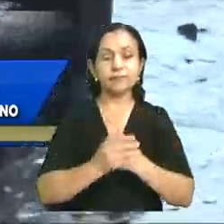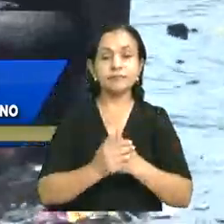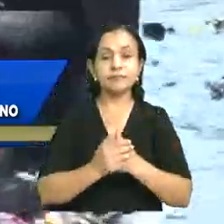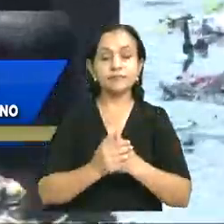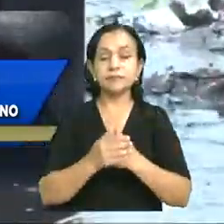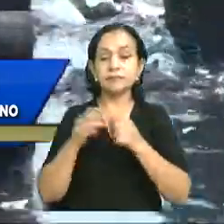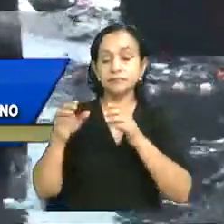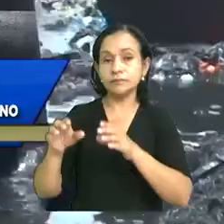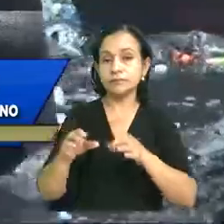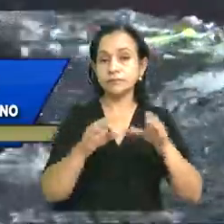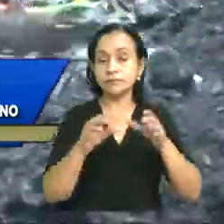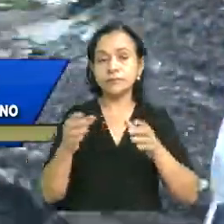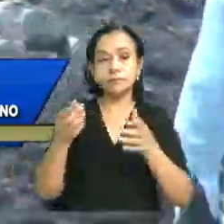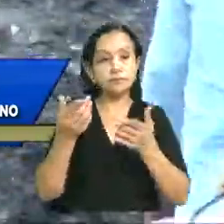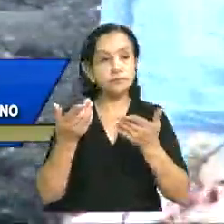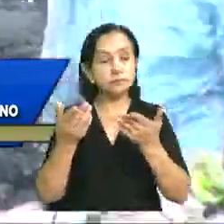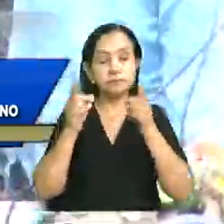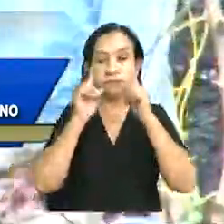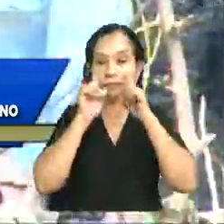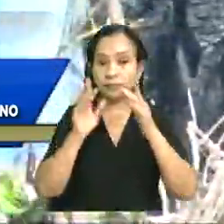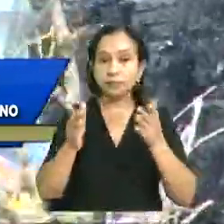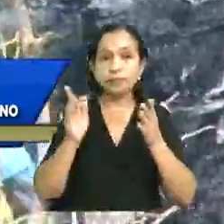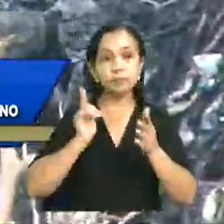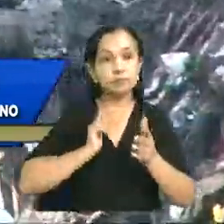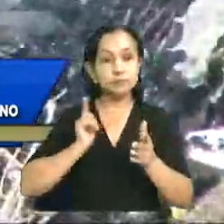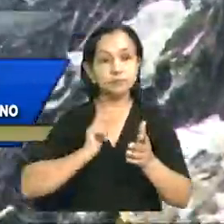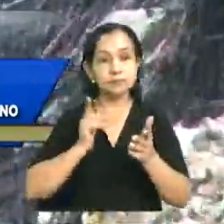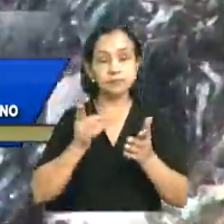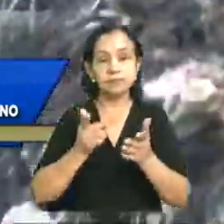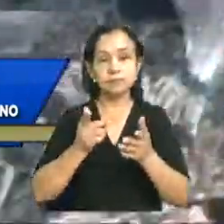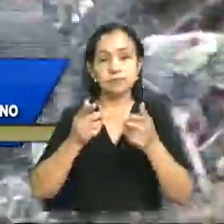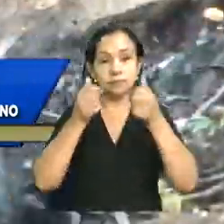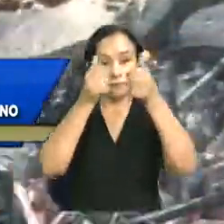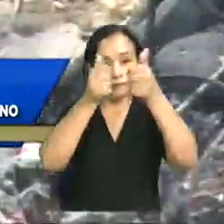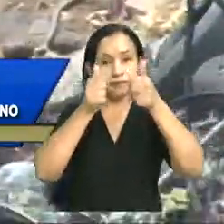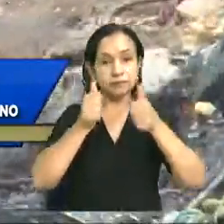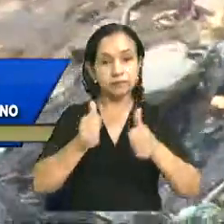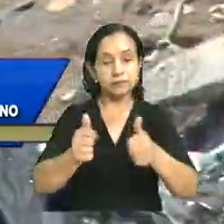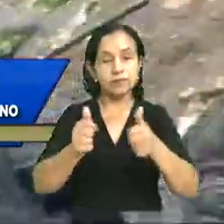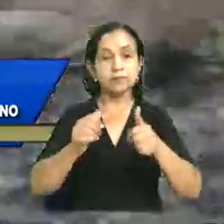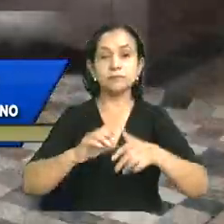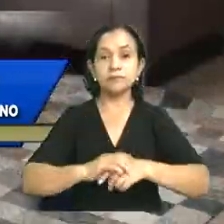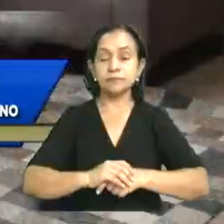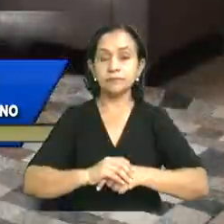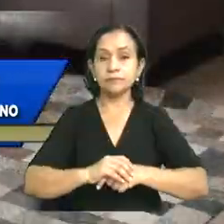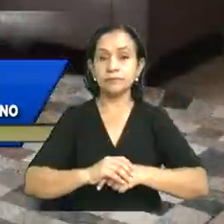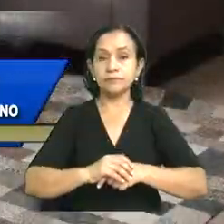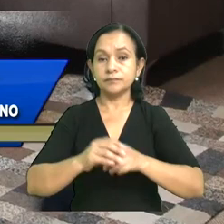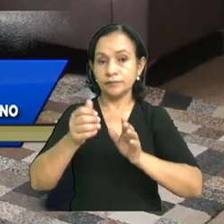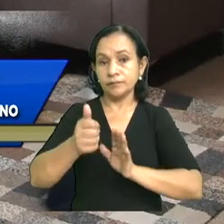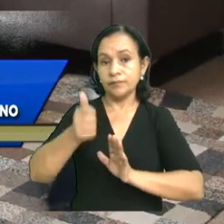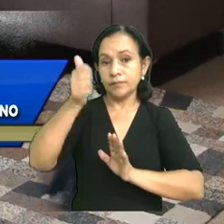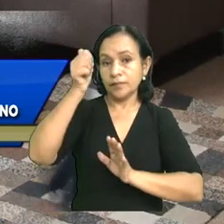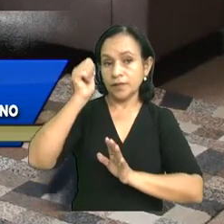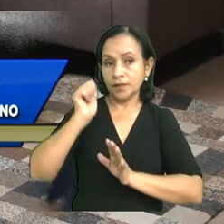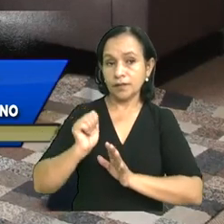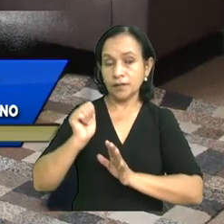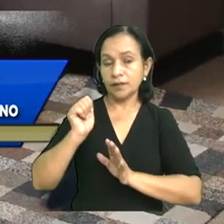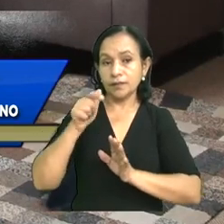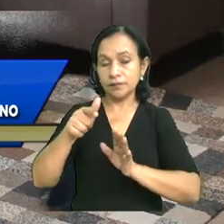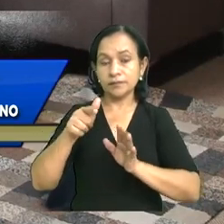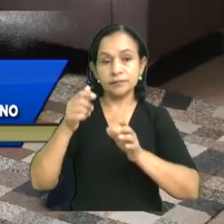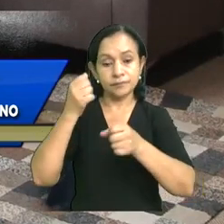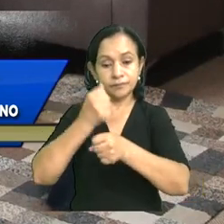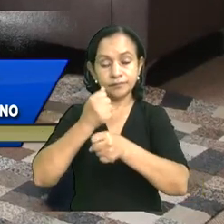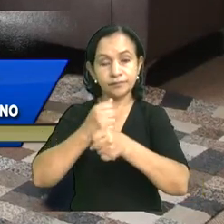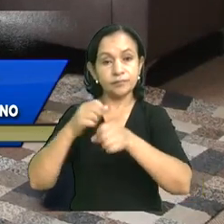de la dinámica de mitigación, tenemos nosotros una nota precisamente en la que ayer, dentro de esa